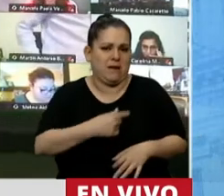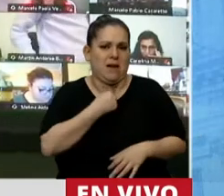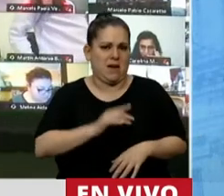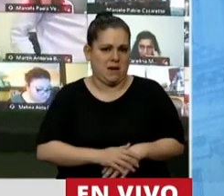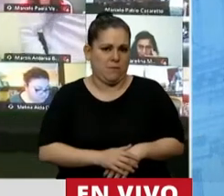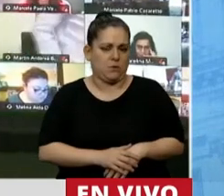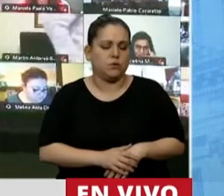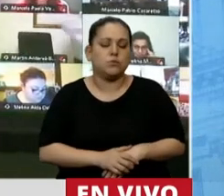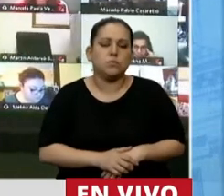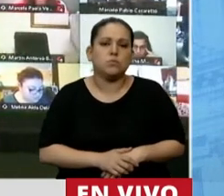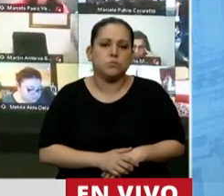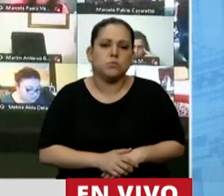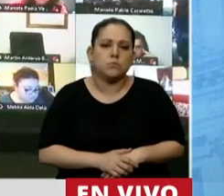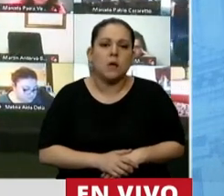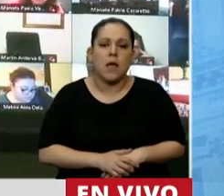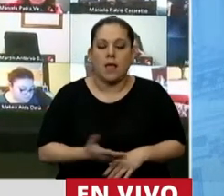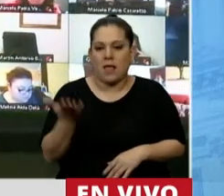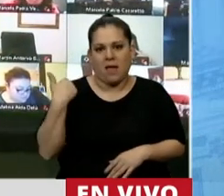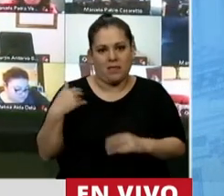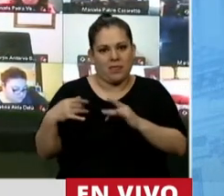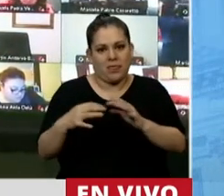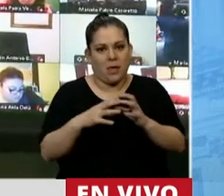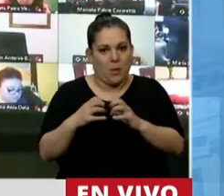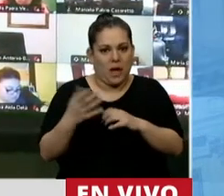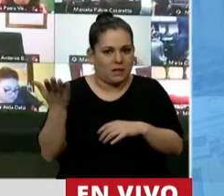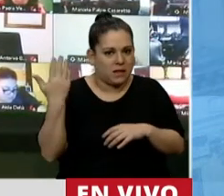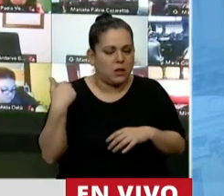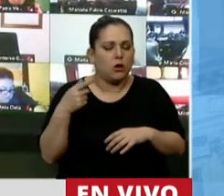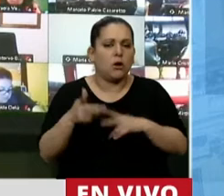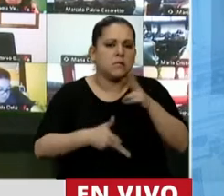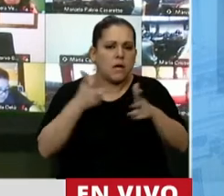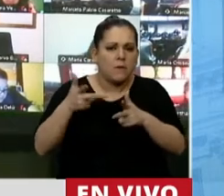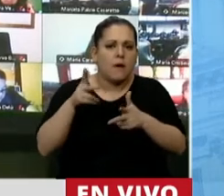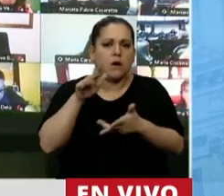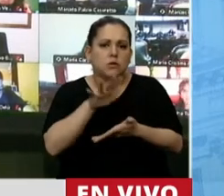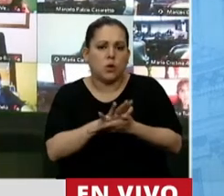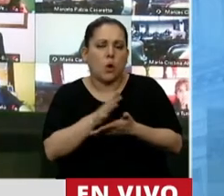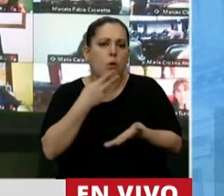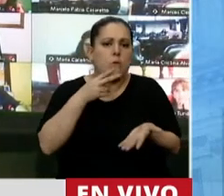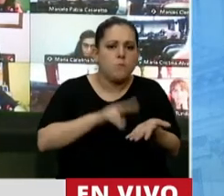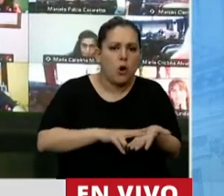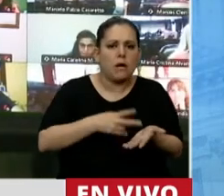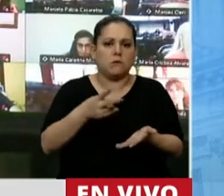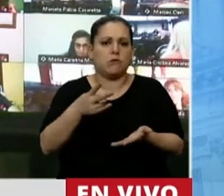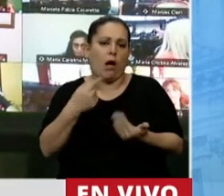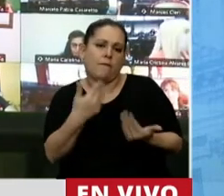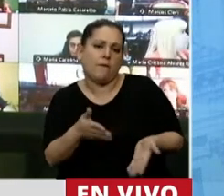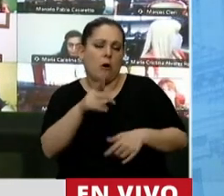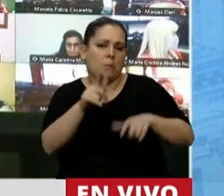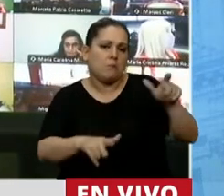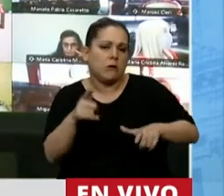habló, mire, presidente, en el debate anterior de demagogia impositiva, de populismo